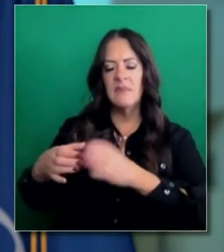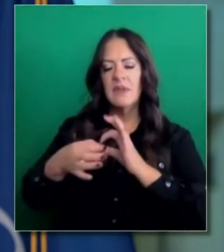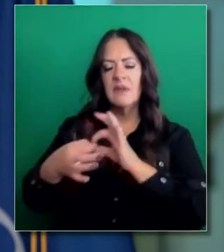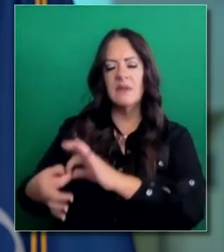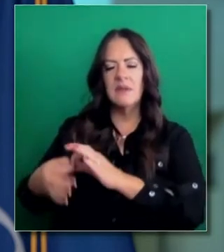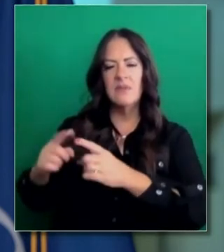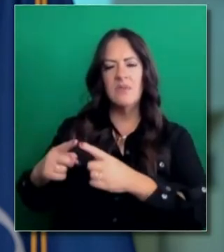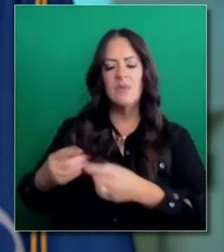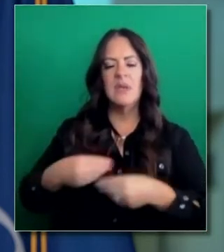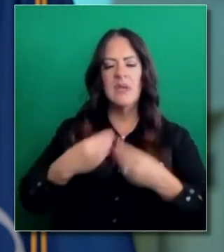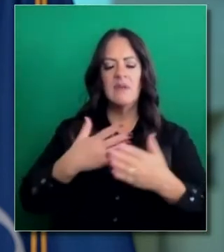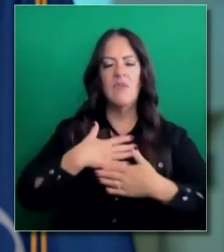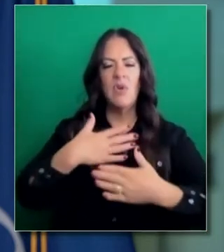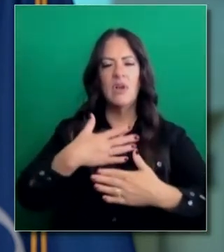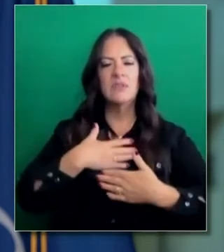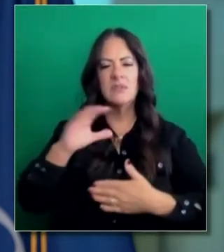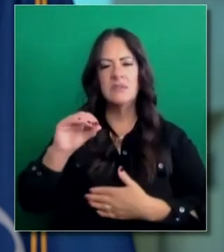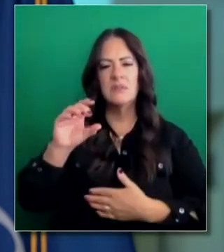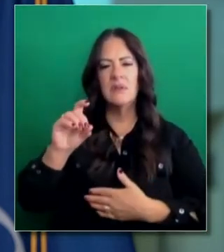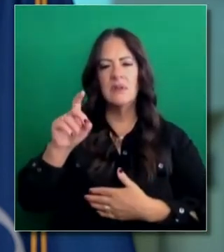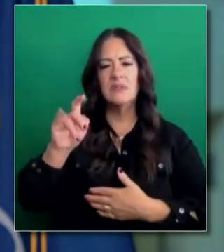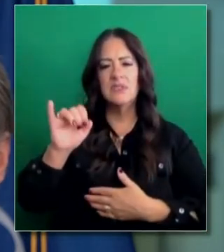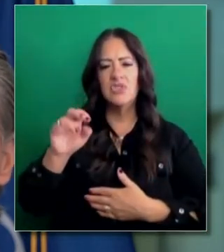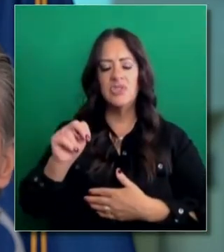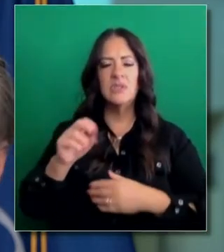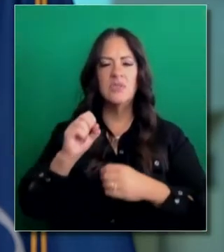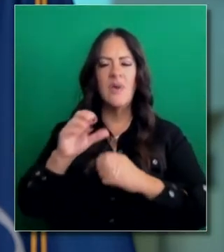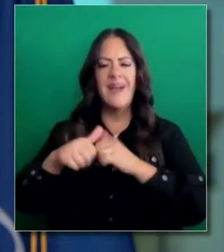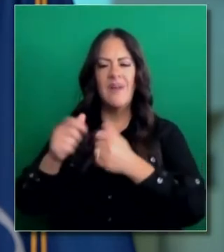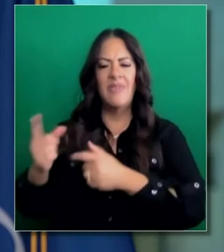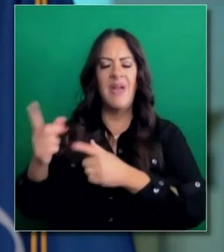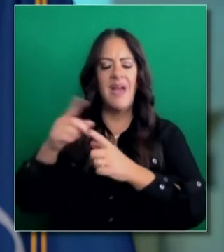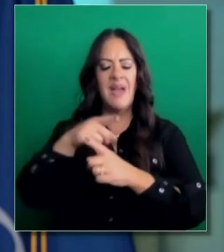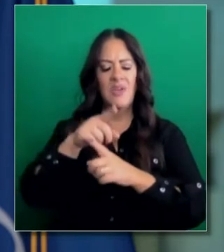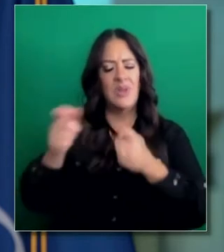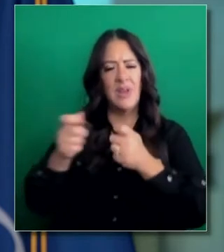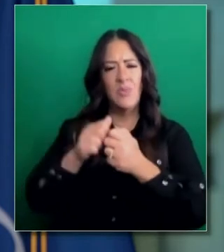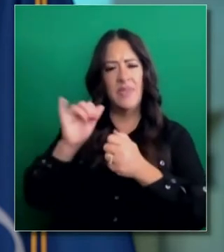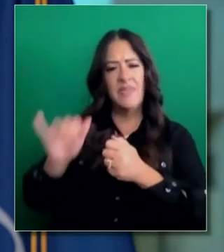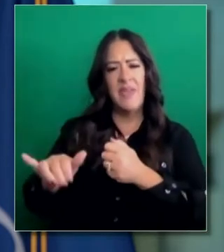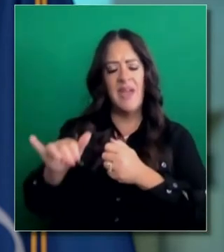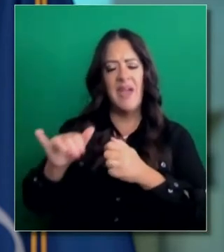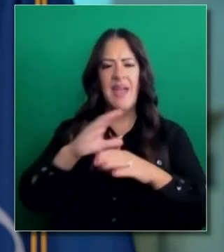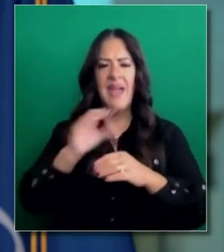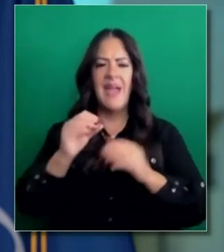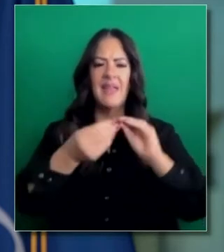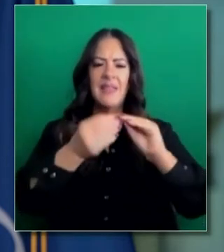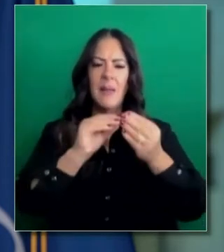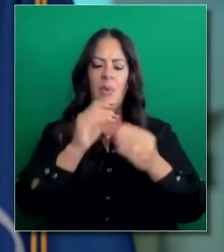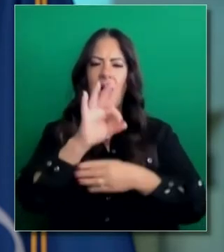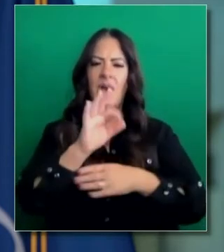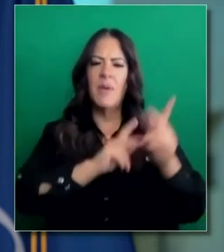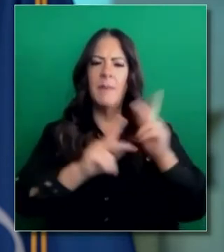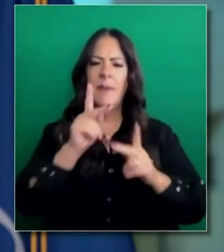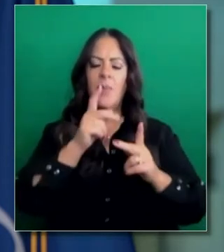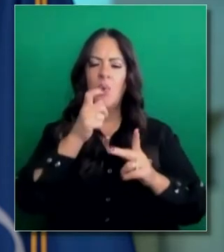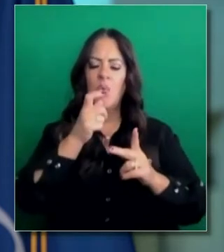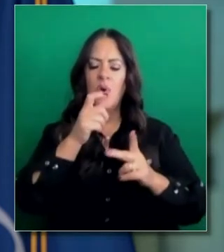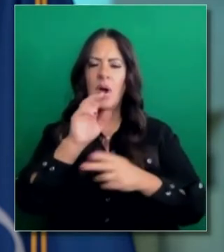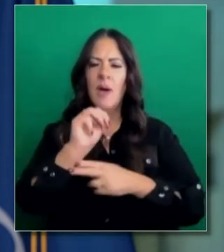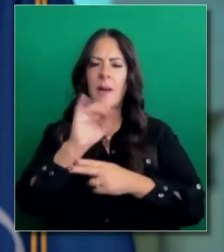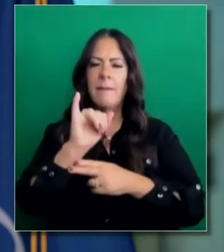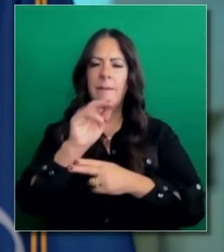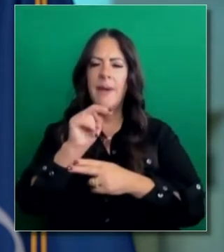en la oficina del médico forense entonces qué es lo que se está haciendo me gustaría saber cuáles son las cifras